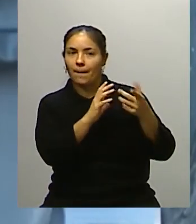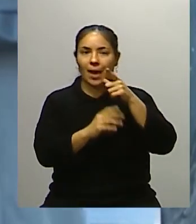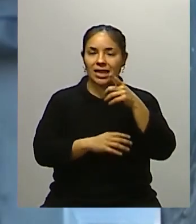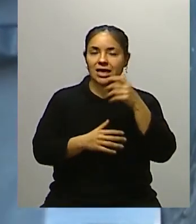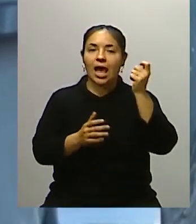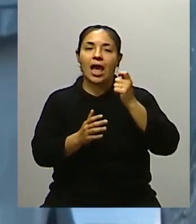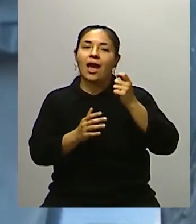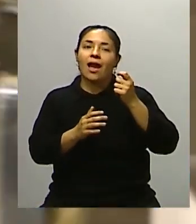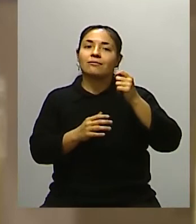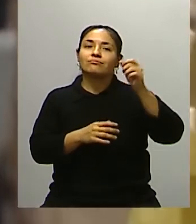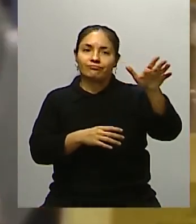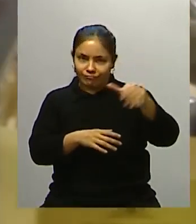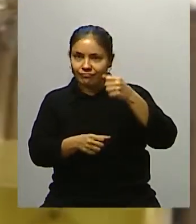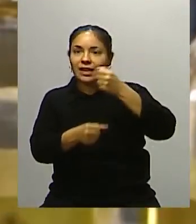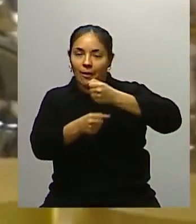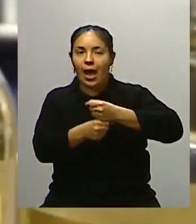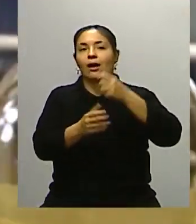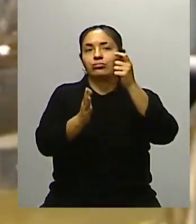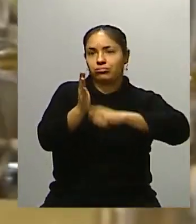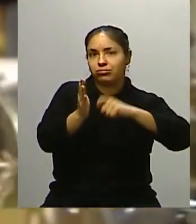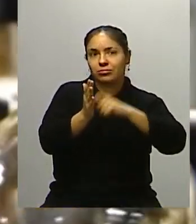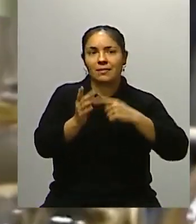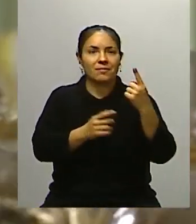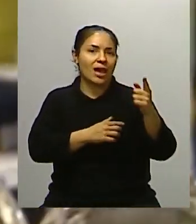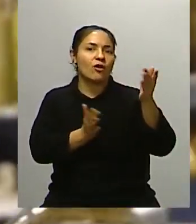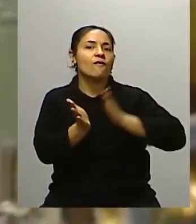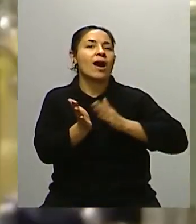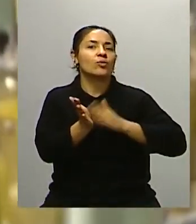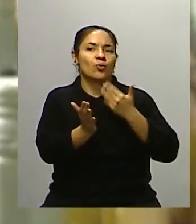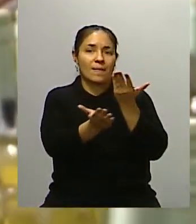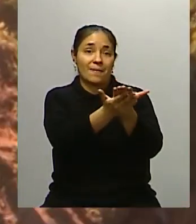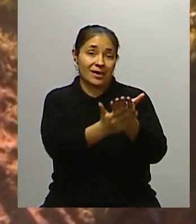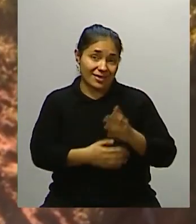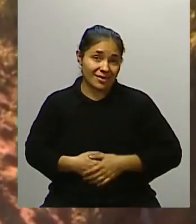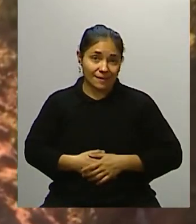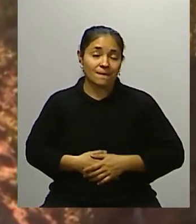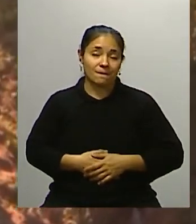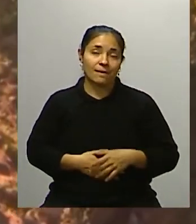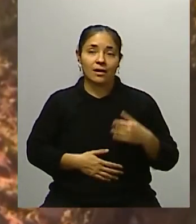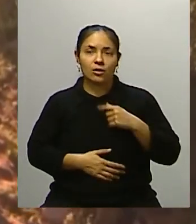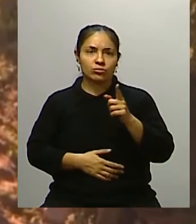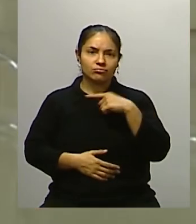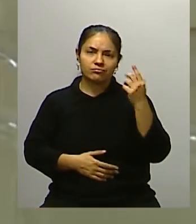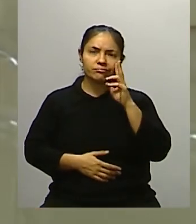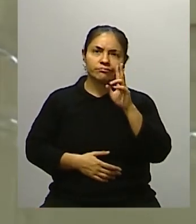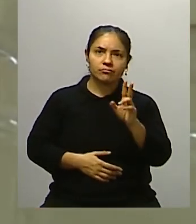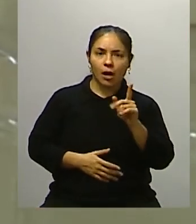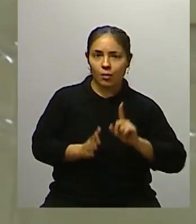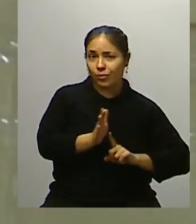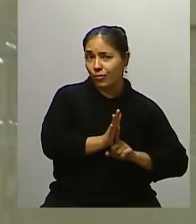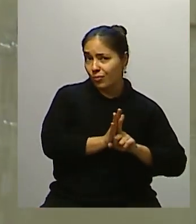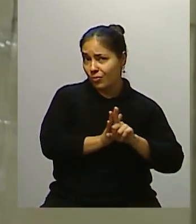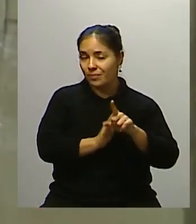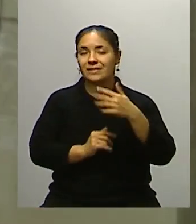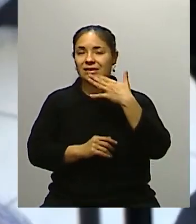esta ficción de tenerlo facturándote como un monotributista. Hemos notado que es creciente, ¿no? Y creo que vos sos la que entendés